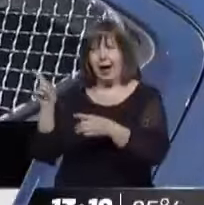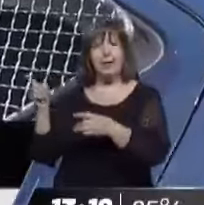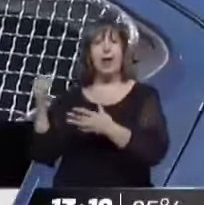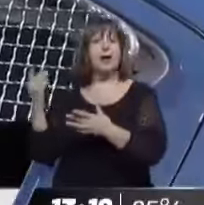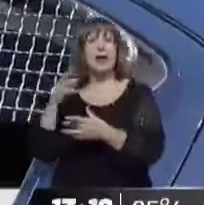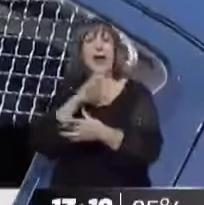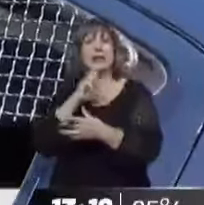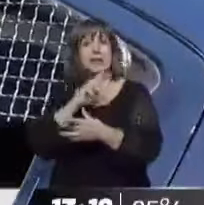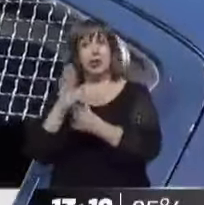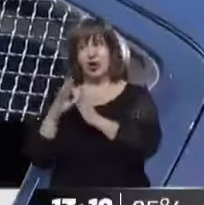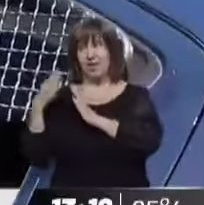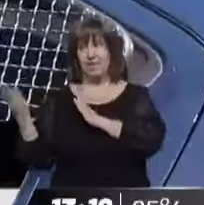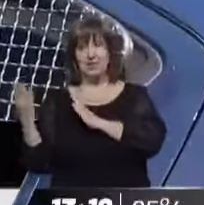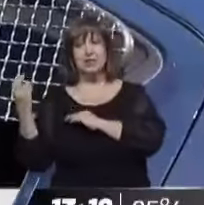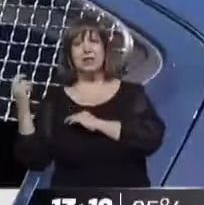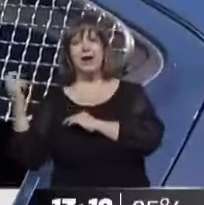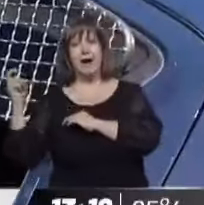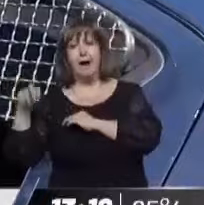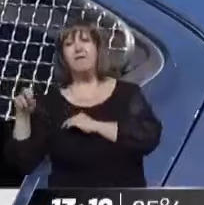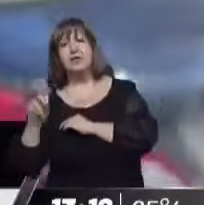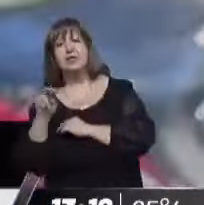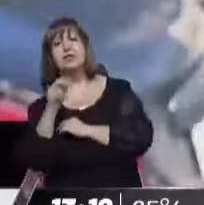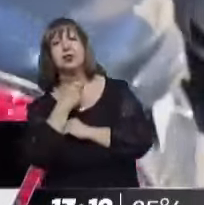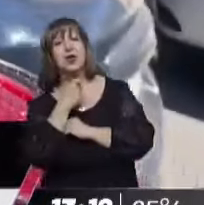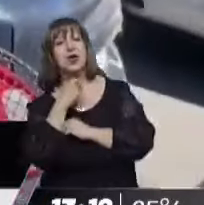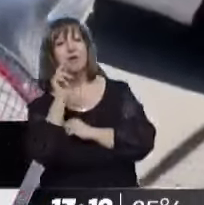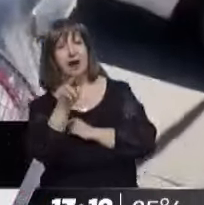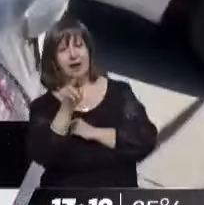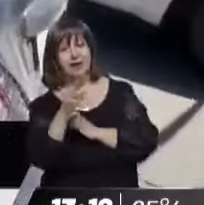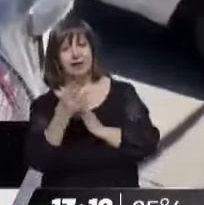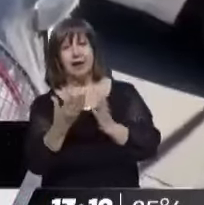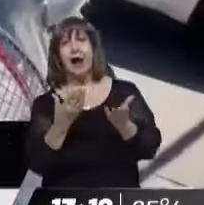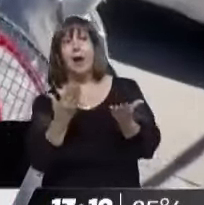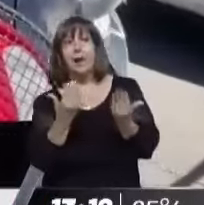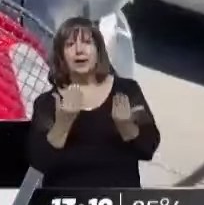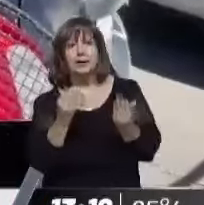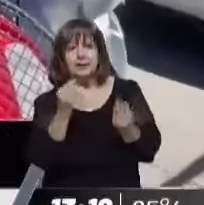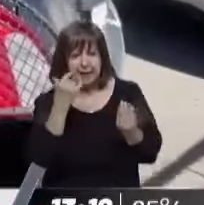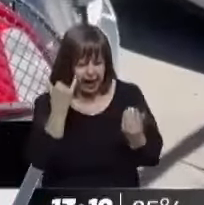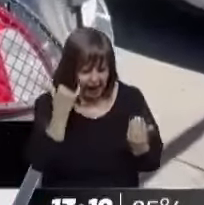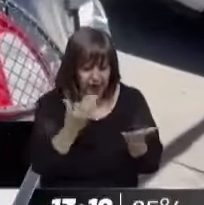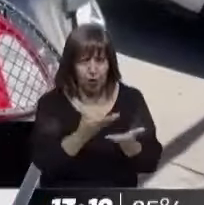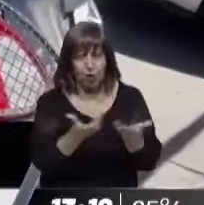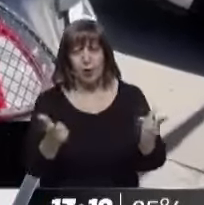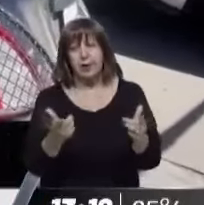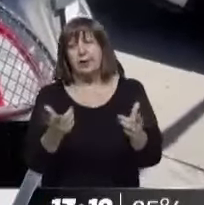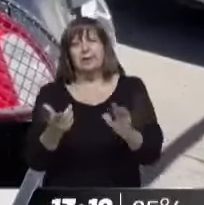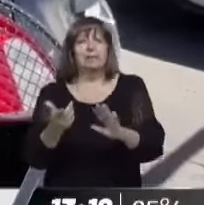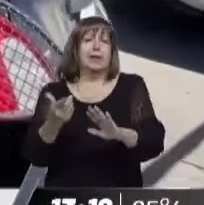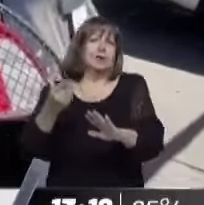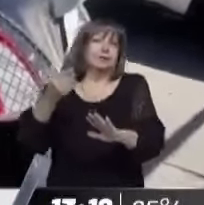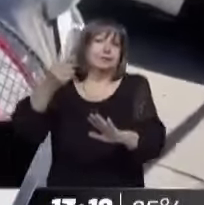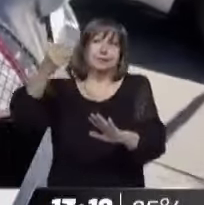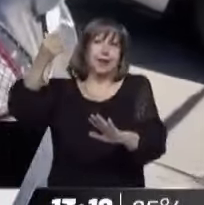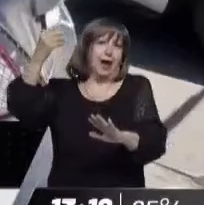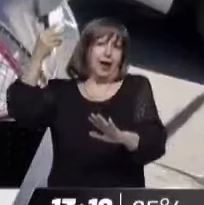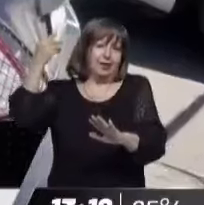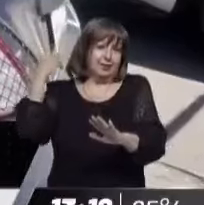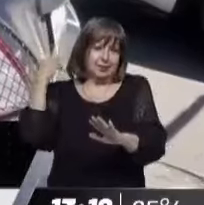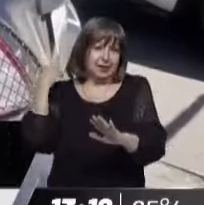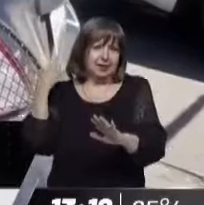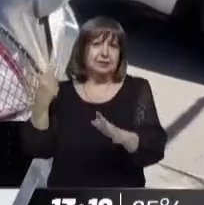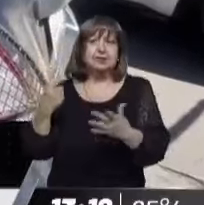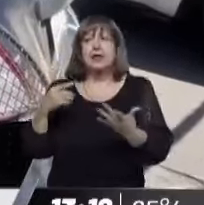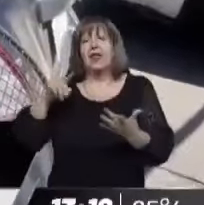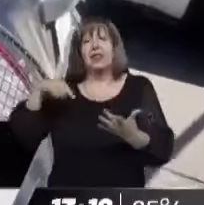o si veía algo de eso que a ella se le había robado robó en ese momento. Mira. Pero la verdad que se fue. Seguramente pues se va a